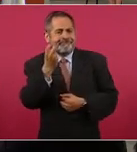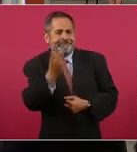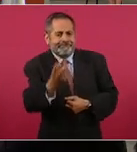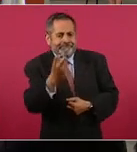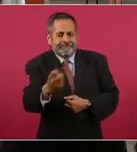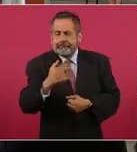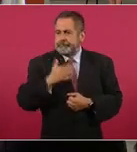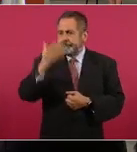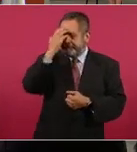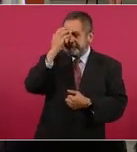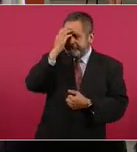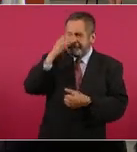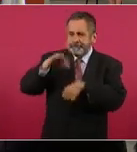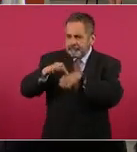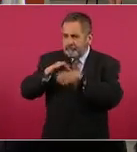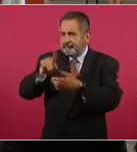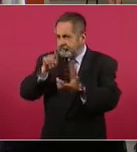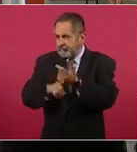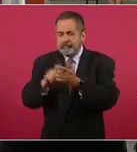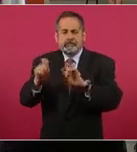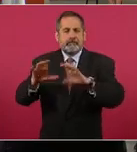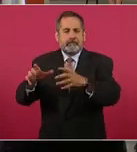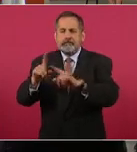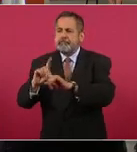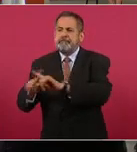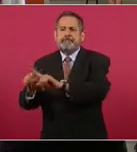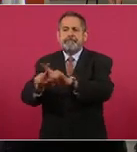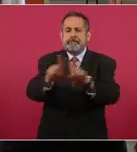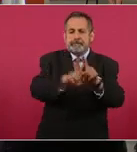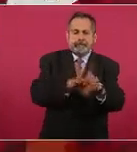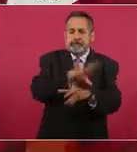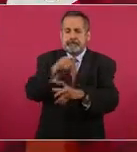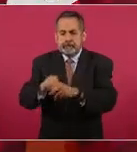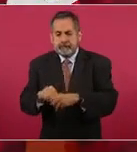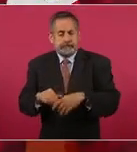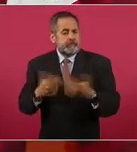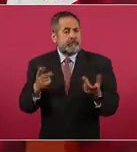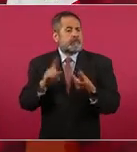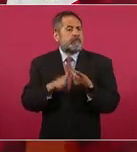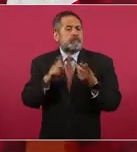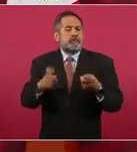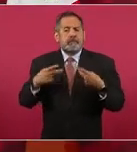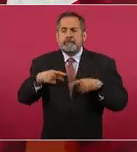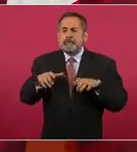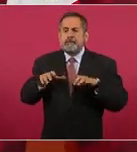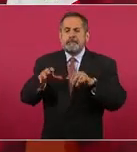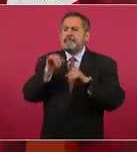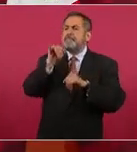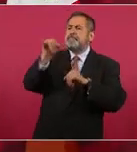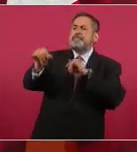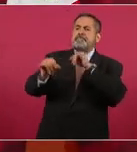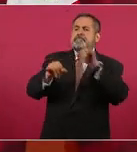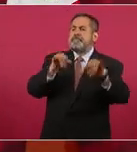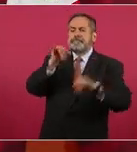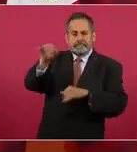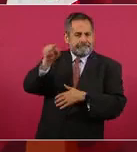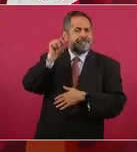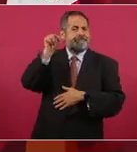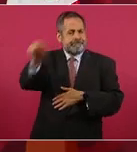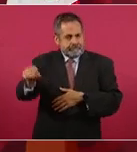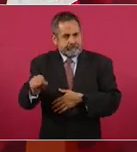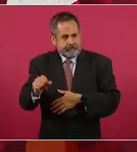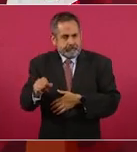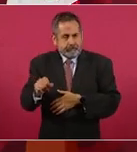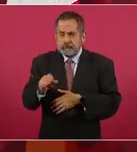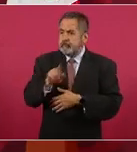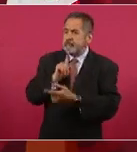se muestra un pueblo, anda a la universidad, pero ¿dónde están los pueblos, ¿no? Las periferias, ¿no? A los lugares